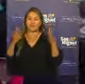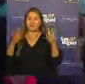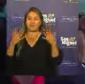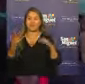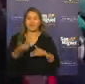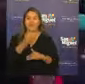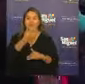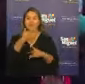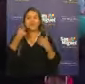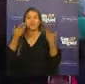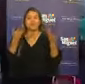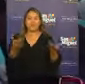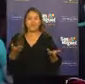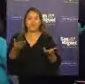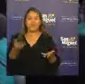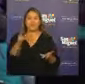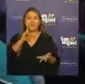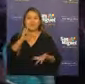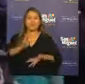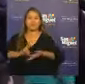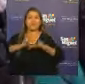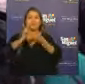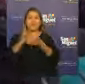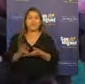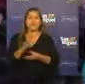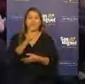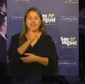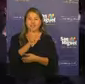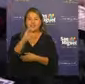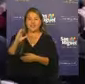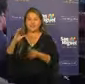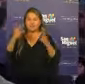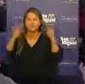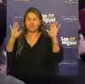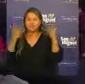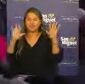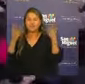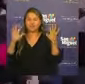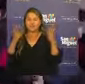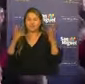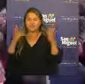Y también la presencia de representantes de la Democracia Cristiana.